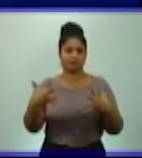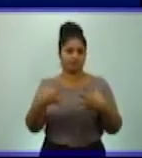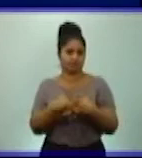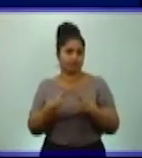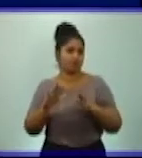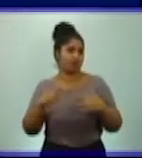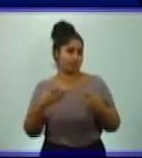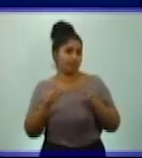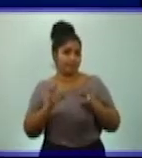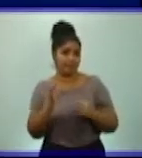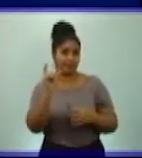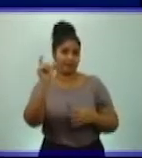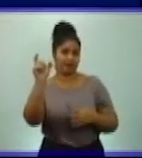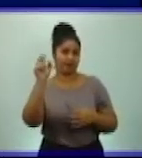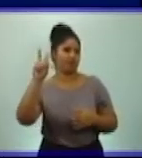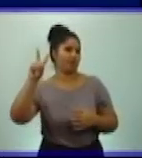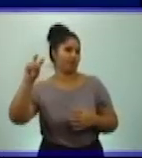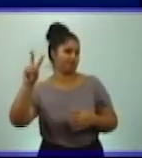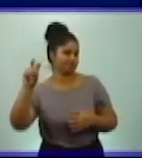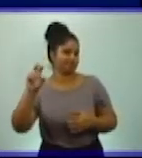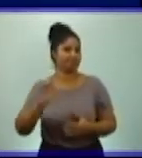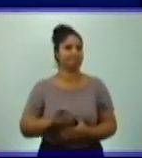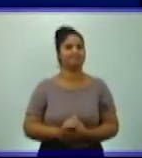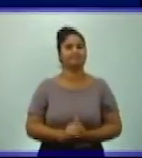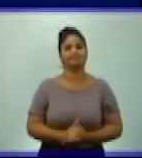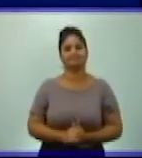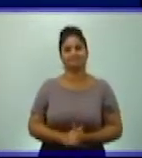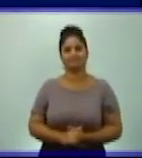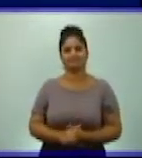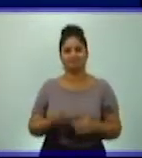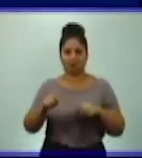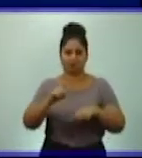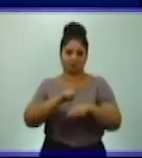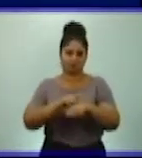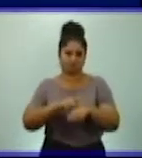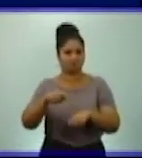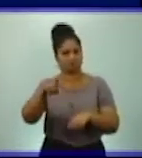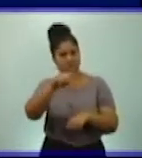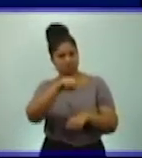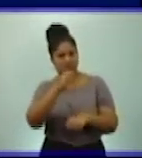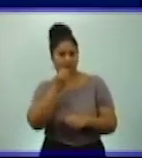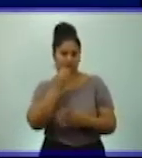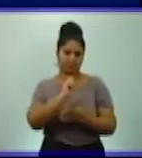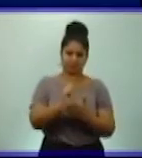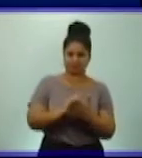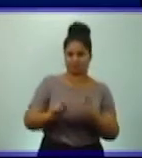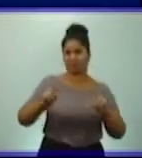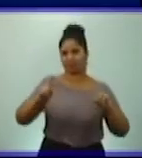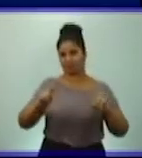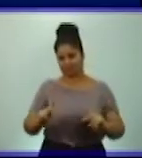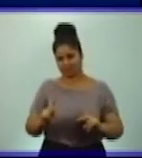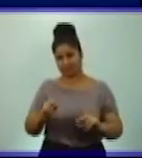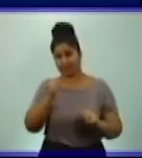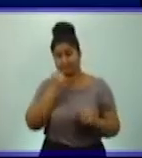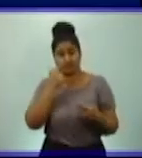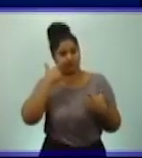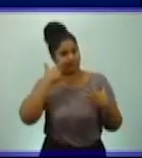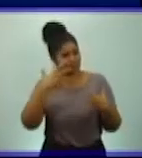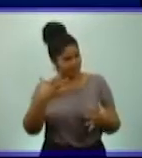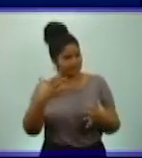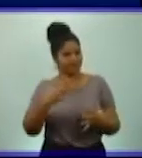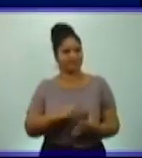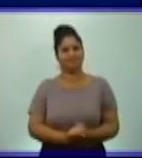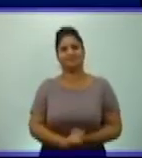características que tiene esta literatura. Les doy unos segundos para que vuelvan y tomen nota